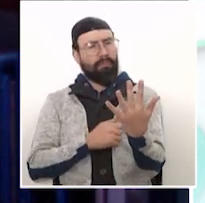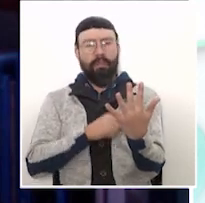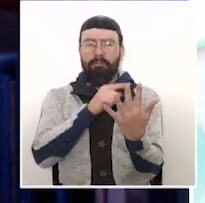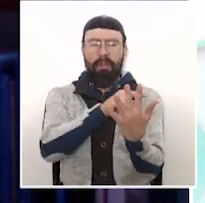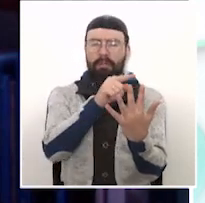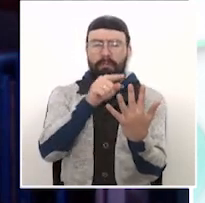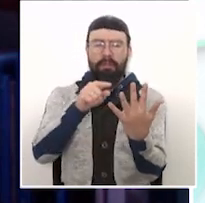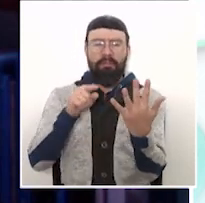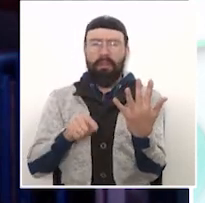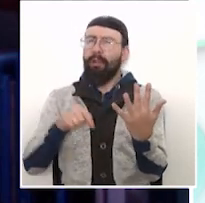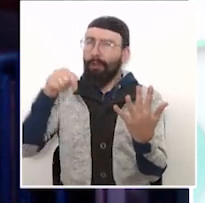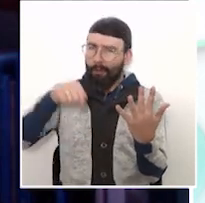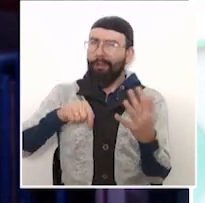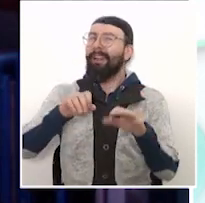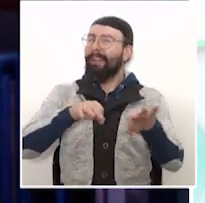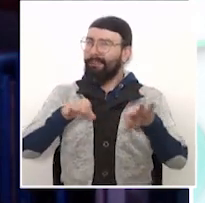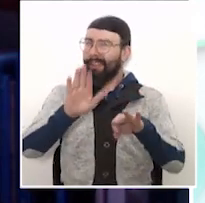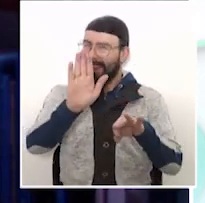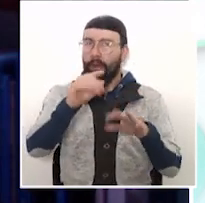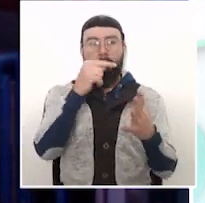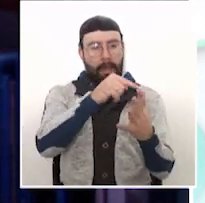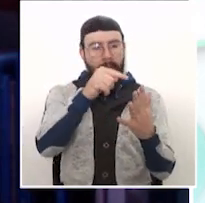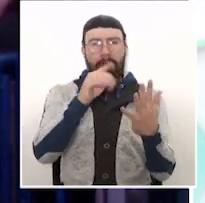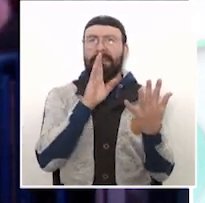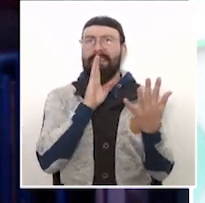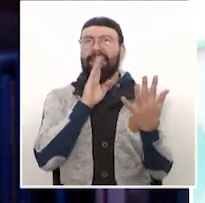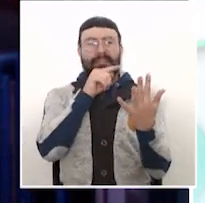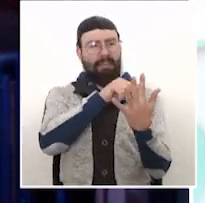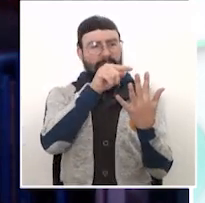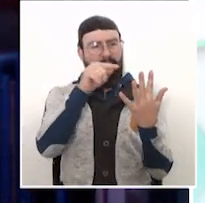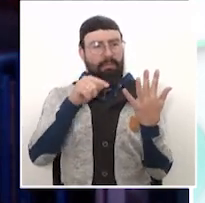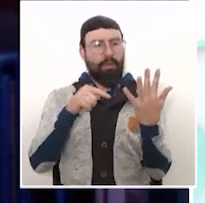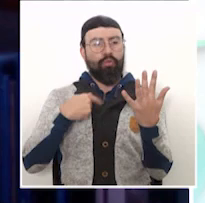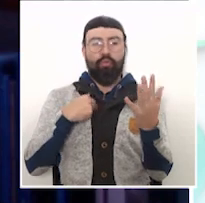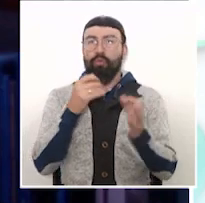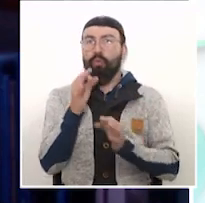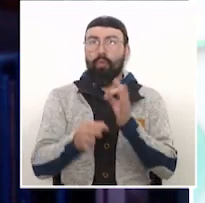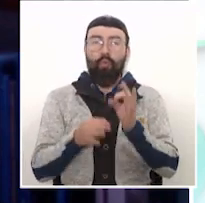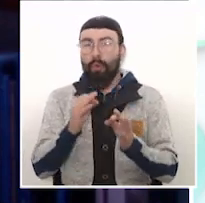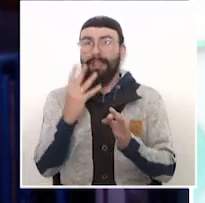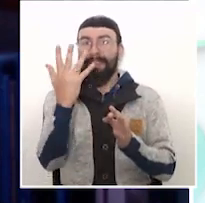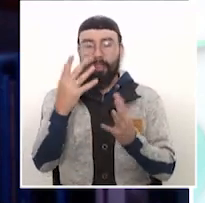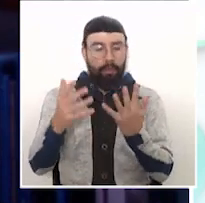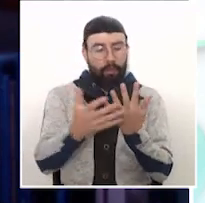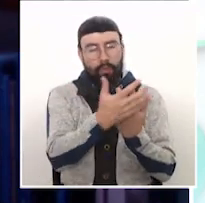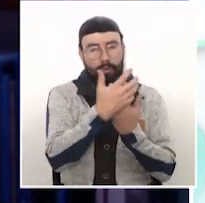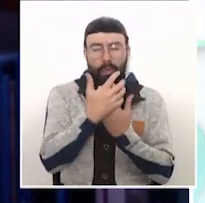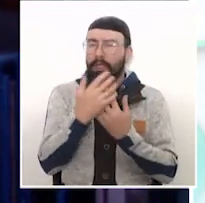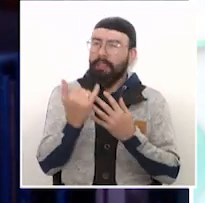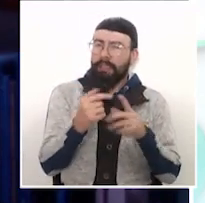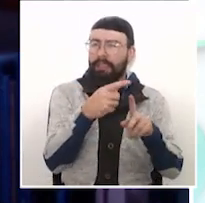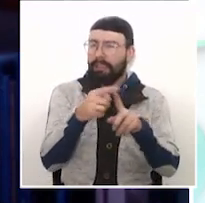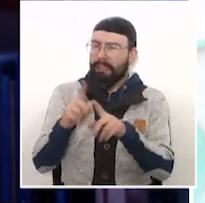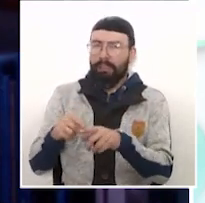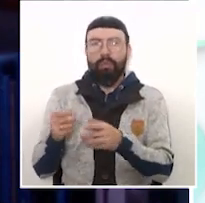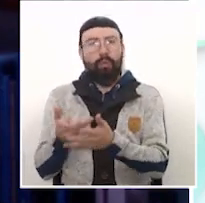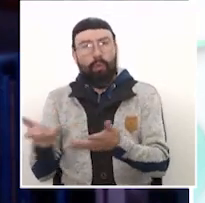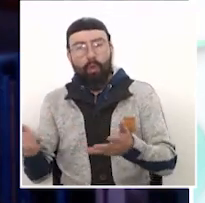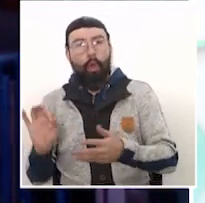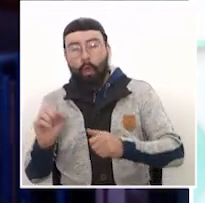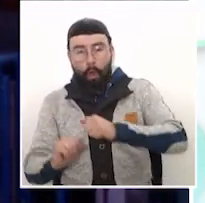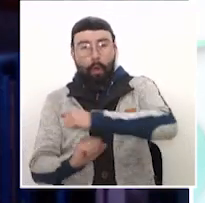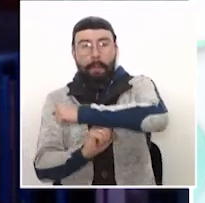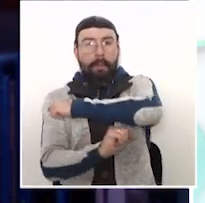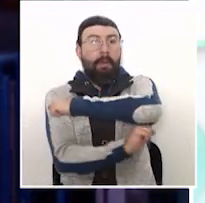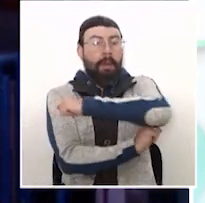que es de lo que vamos a hablar en este programa para un buen vivir. ¿Cómo tenemos que cuidar todos esos cinco dimensiones, espacios, áreas o pilares sobre los